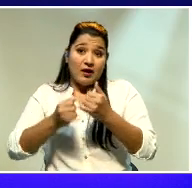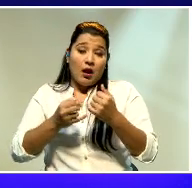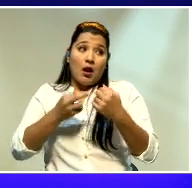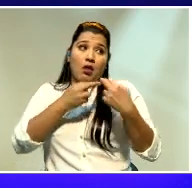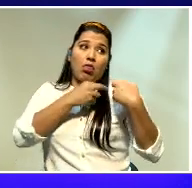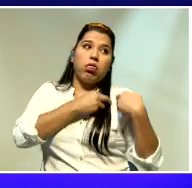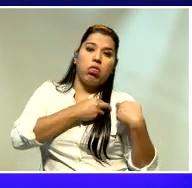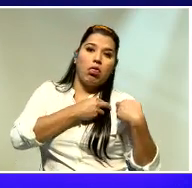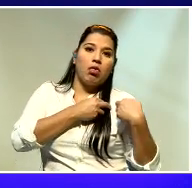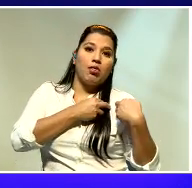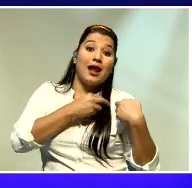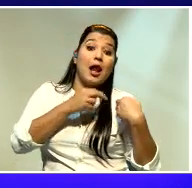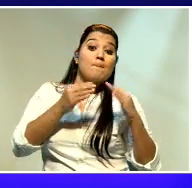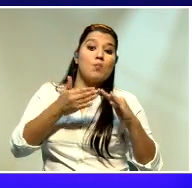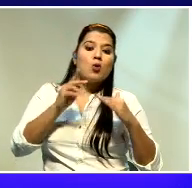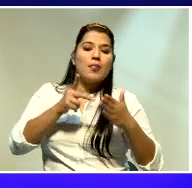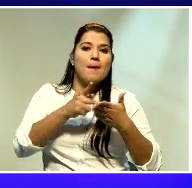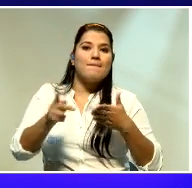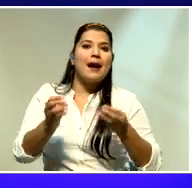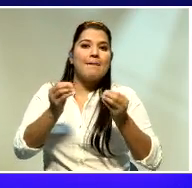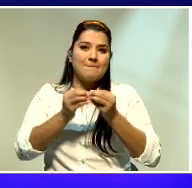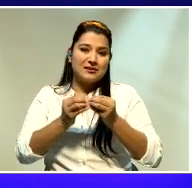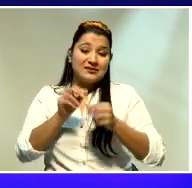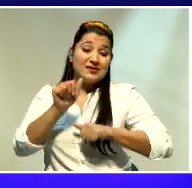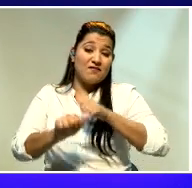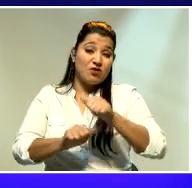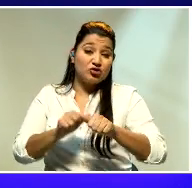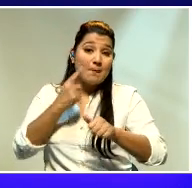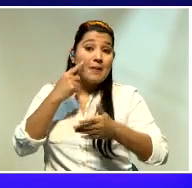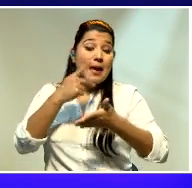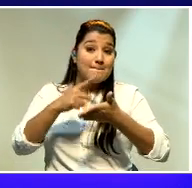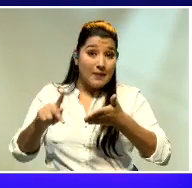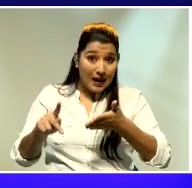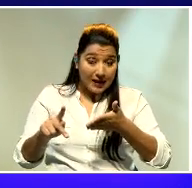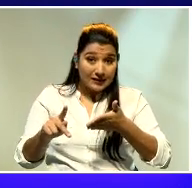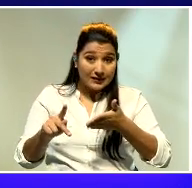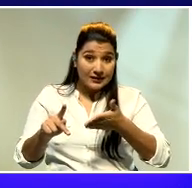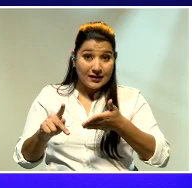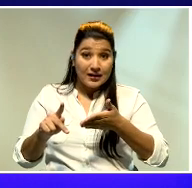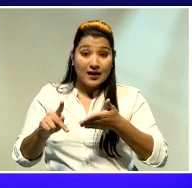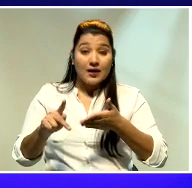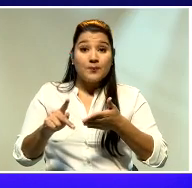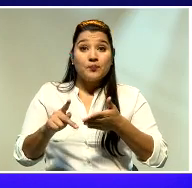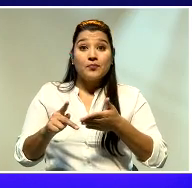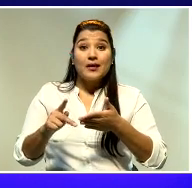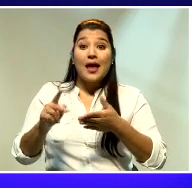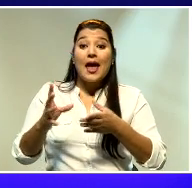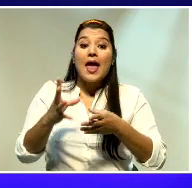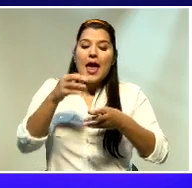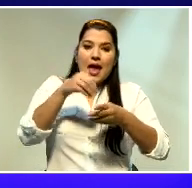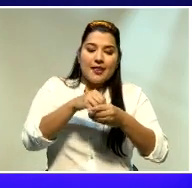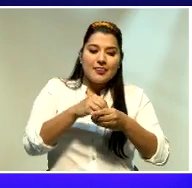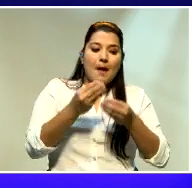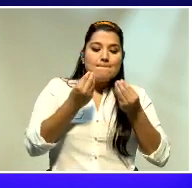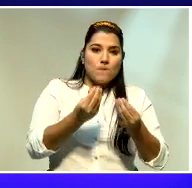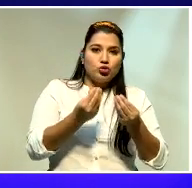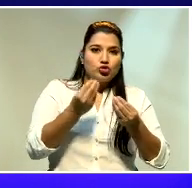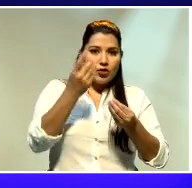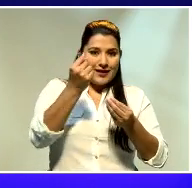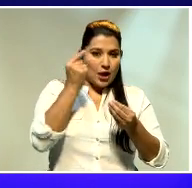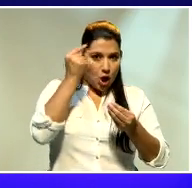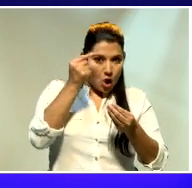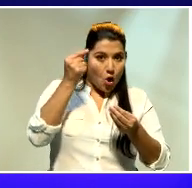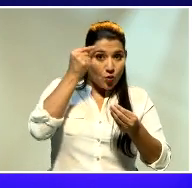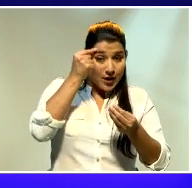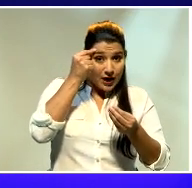es dinero que la gente se esfuerza para pagar, entra un montón de dinero a las arcas del Estado, del gobierno, y el